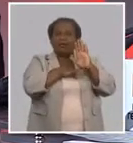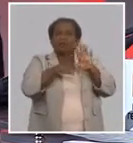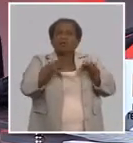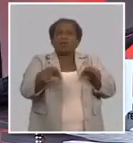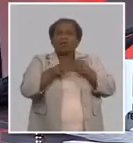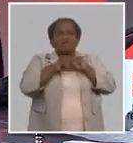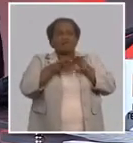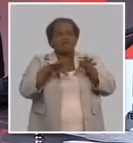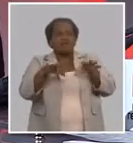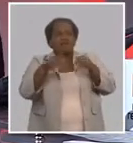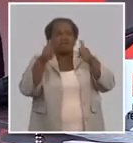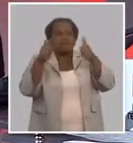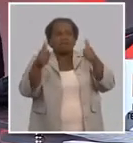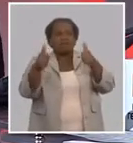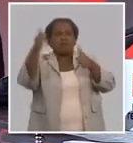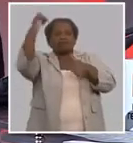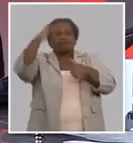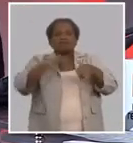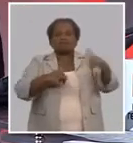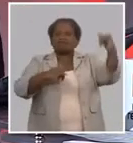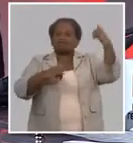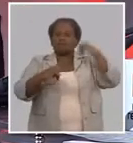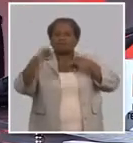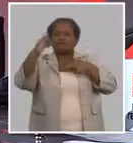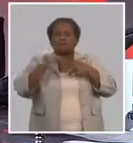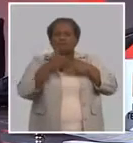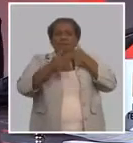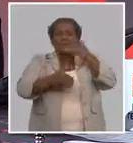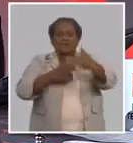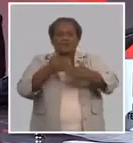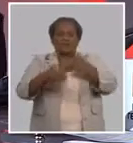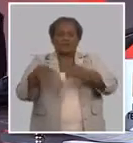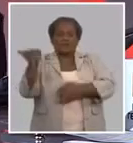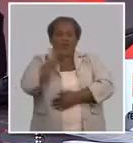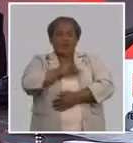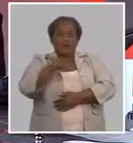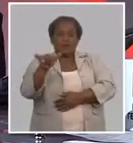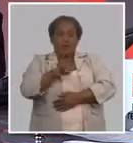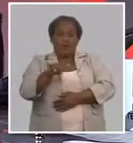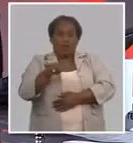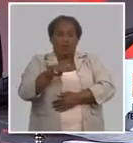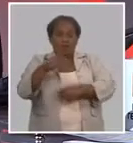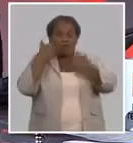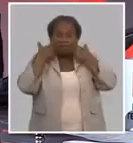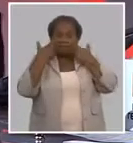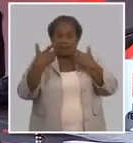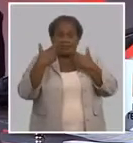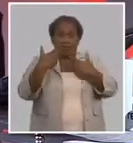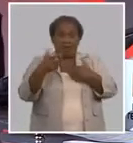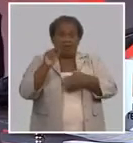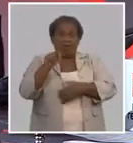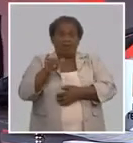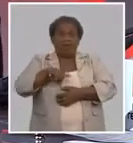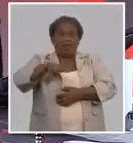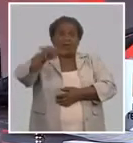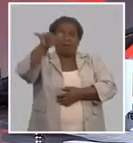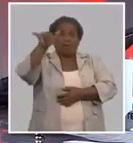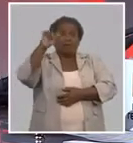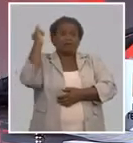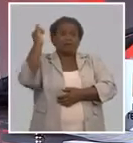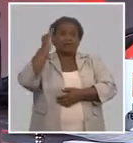fluya de manera correcta todo este proceso así ha pasado en una de nuestras principales terminales aéreas el aeropuerto